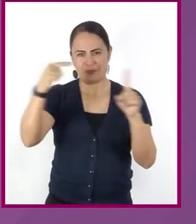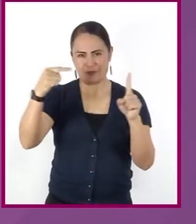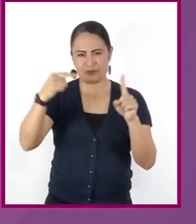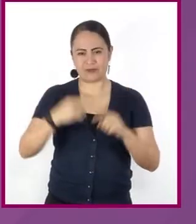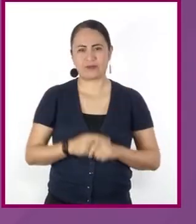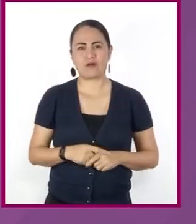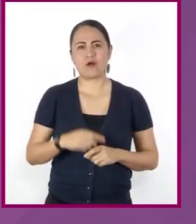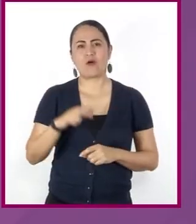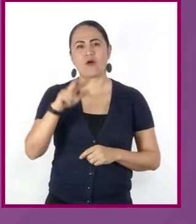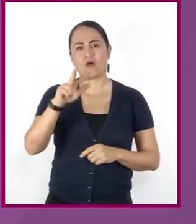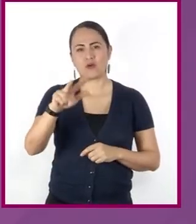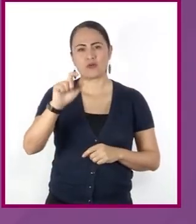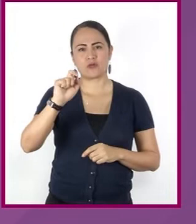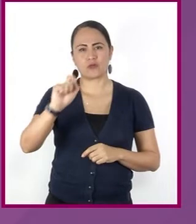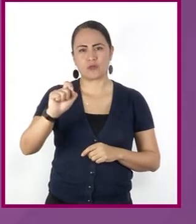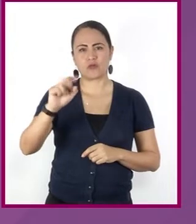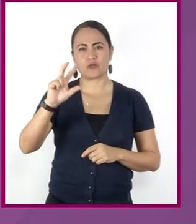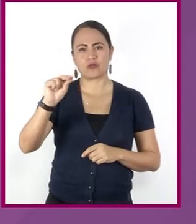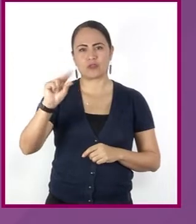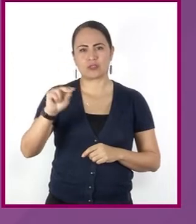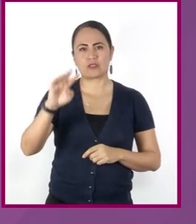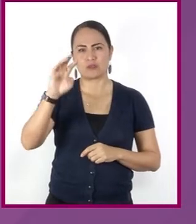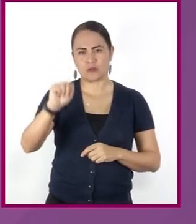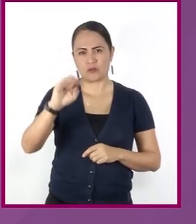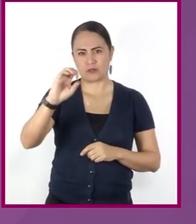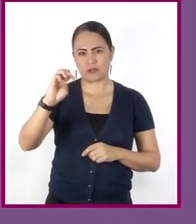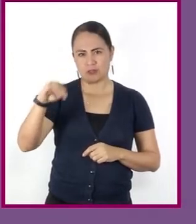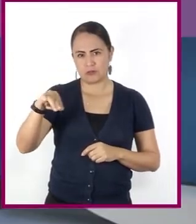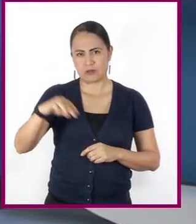es 8.89 centímetros.